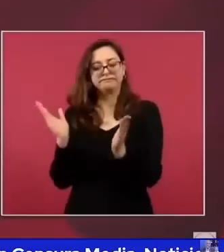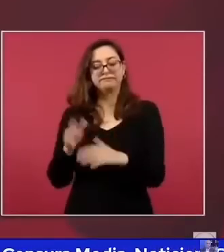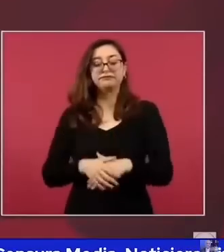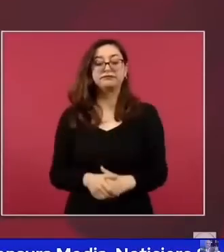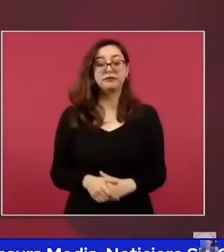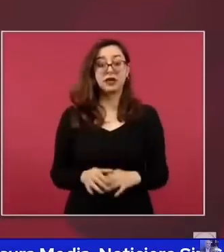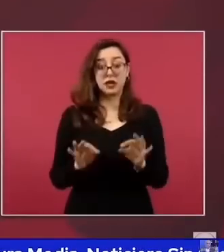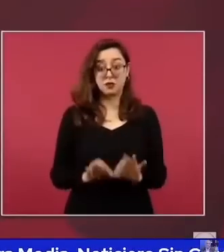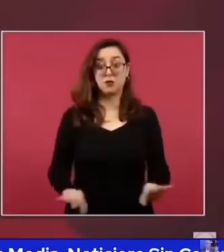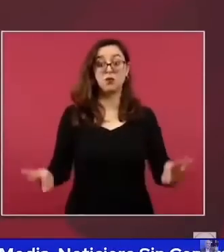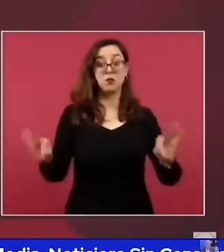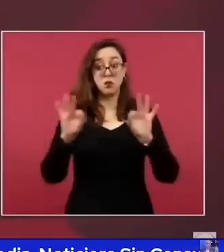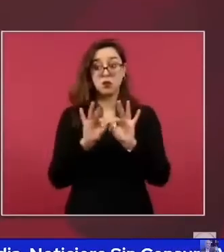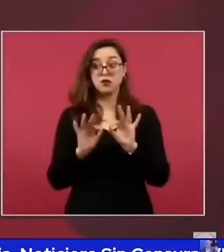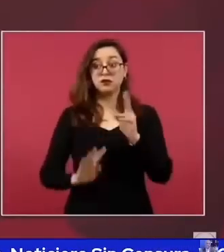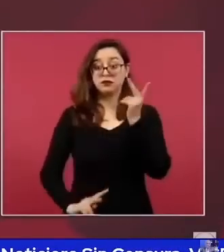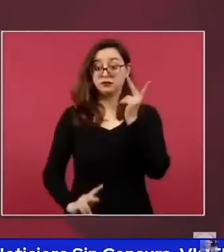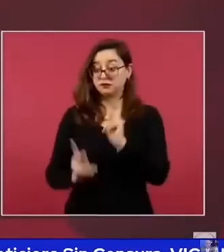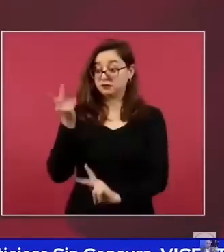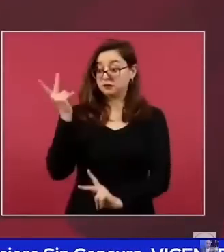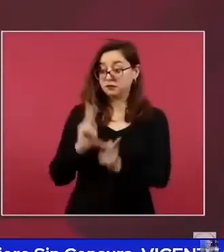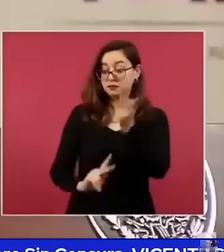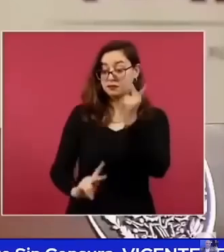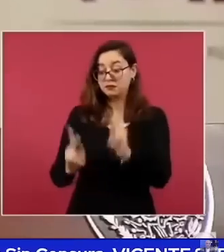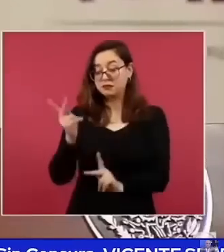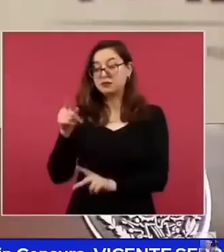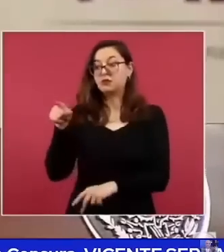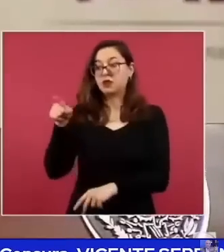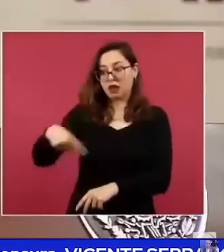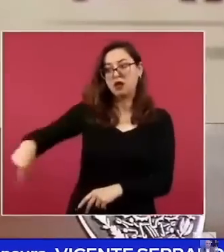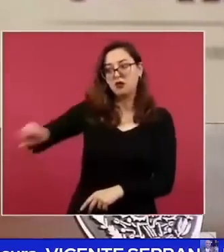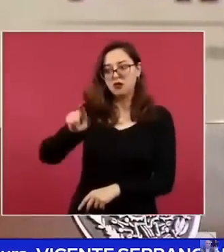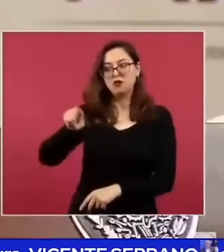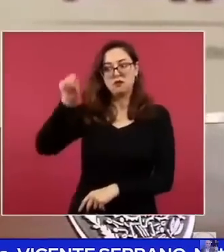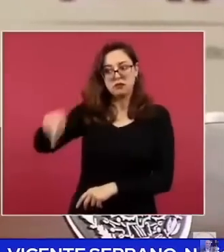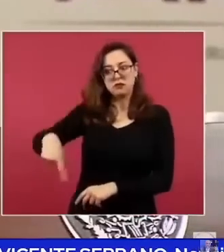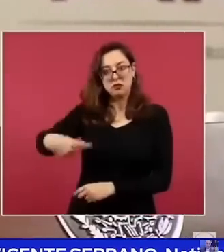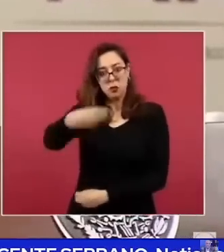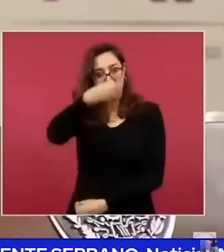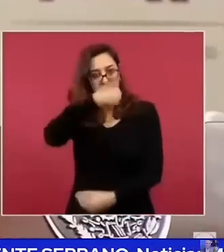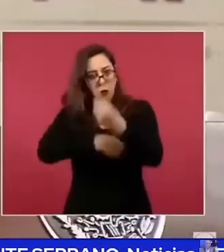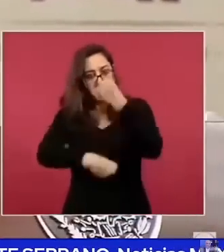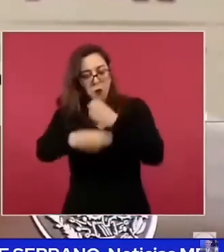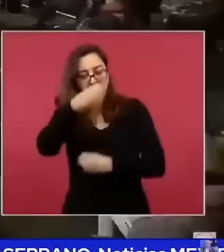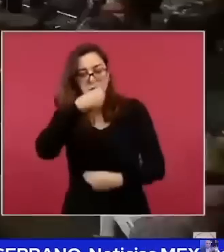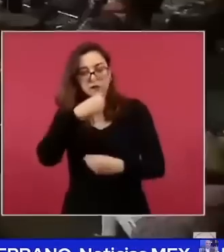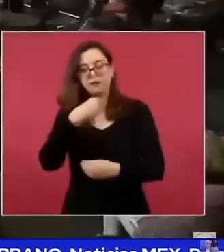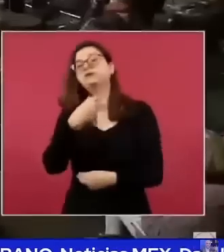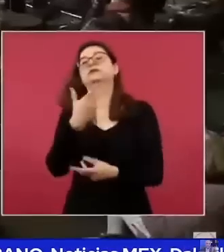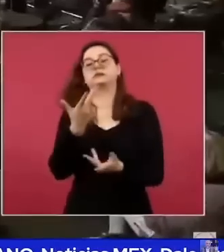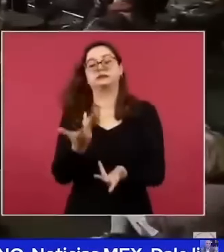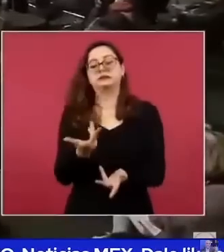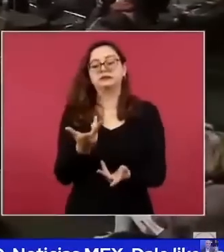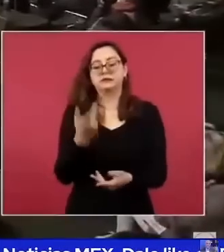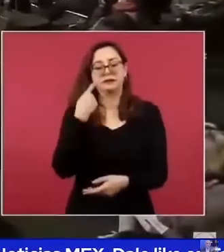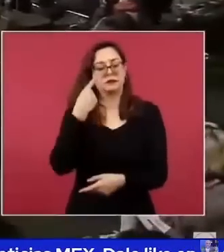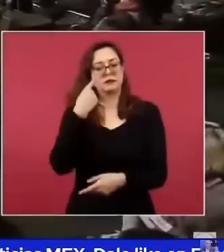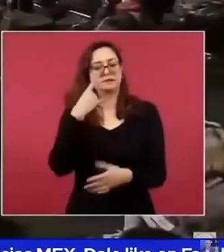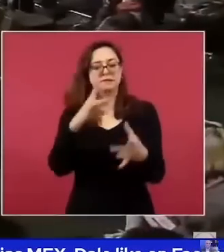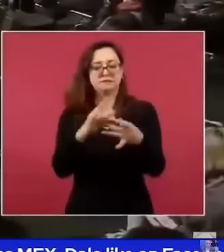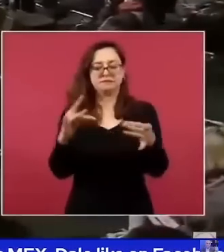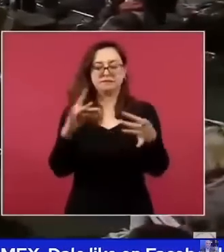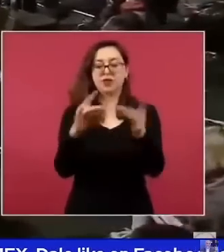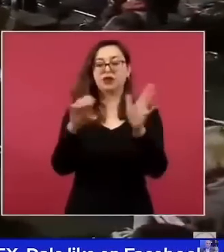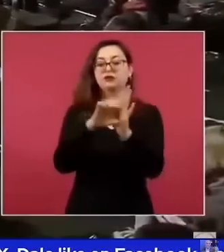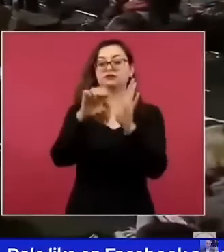mañanera, que si Emilio Lozoya, exdirector de Pemex en tiempos de Peña Nieto, está dispuesto a reparar el daño por la compra sobre precio de la planta